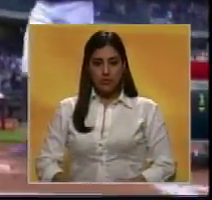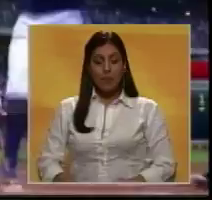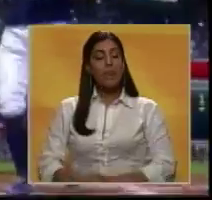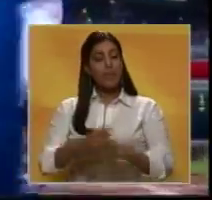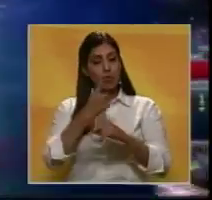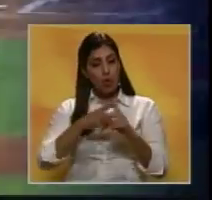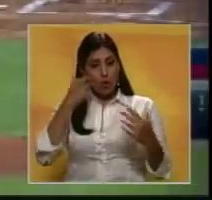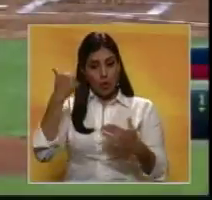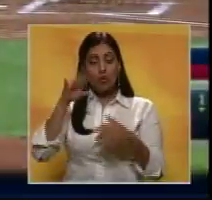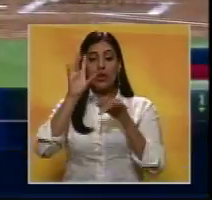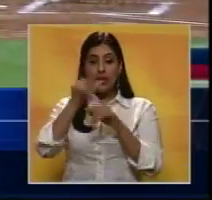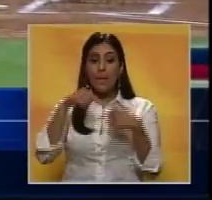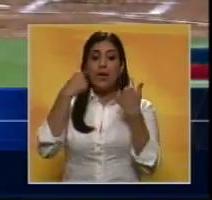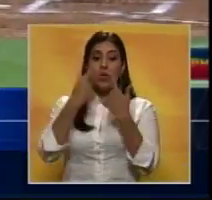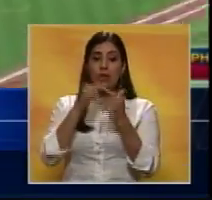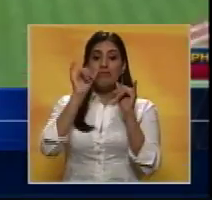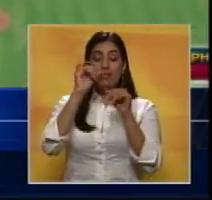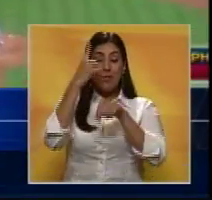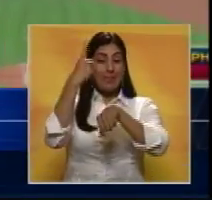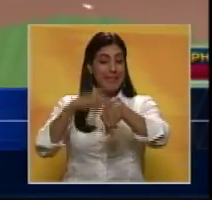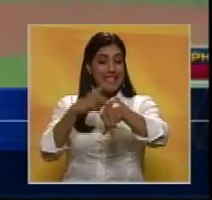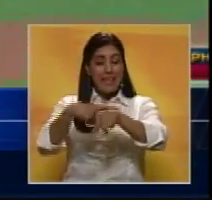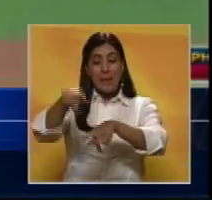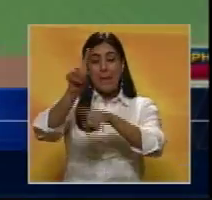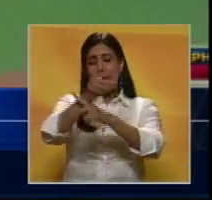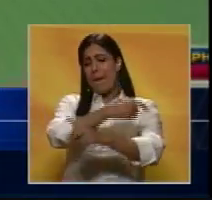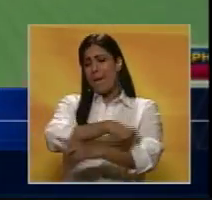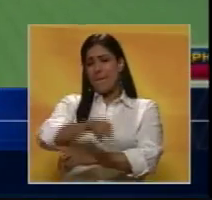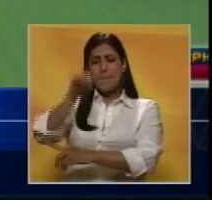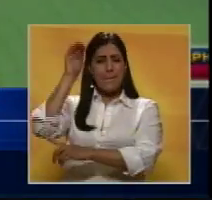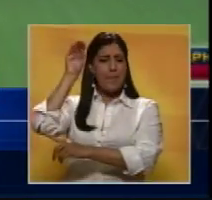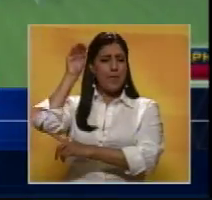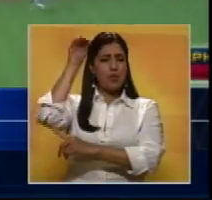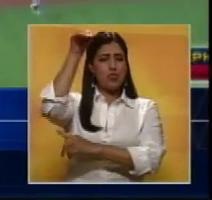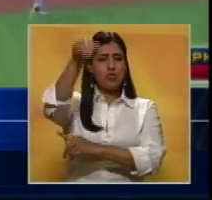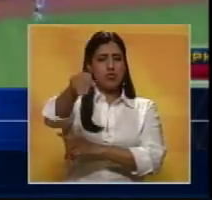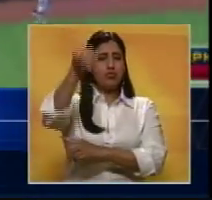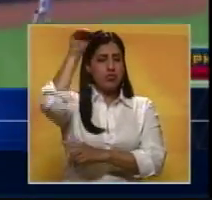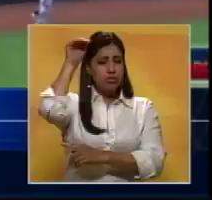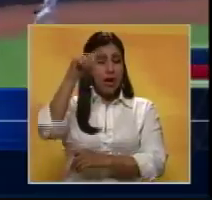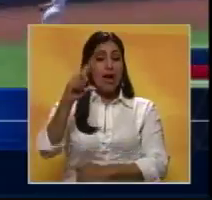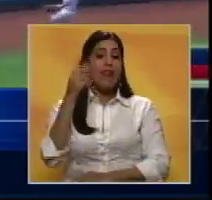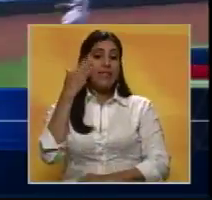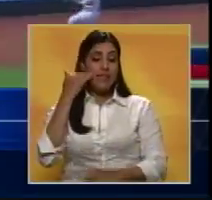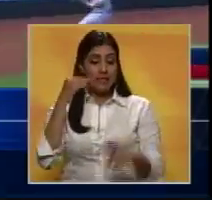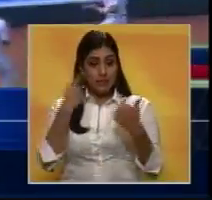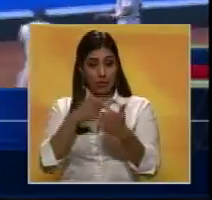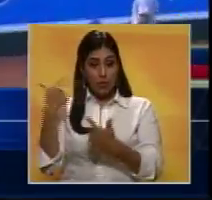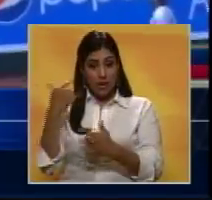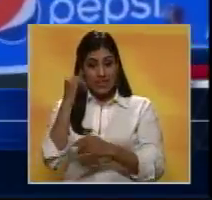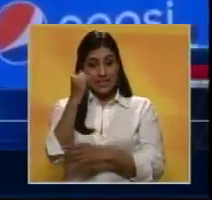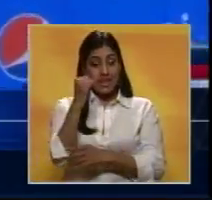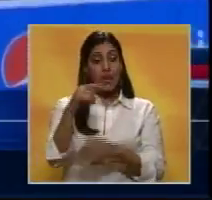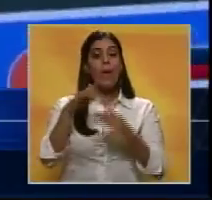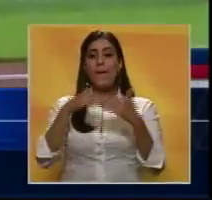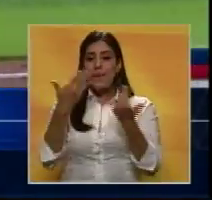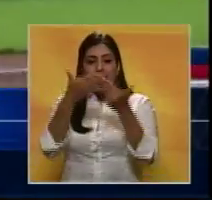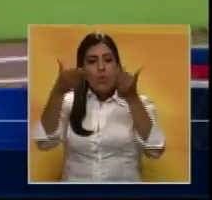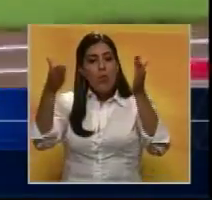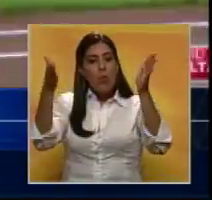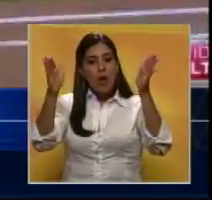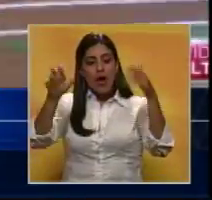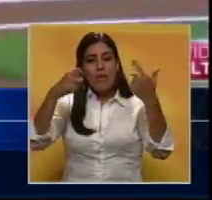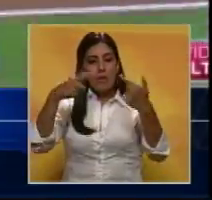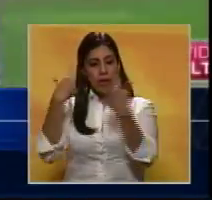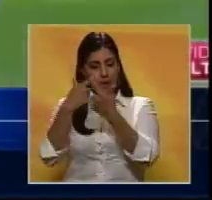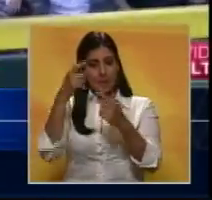San Diego ante Arizona en el mismo primer inning. Al primer lanzamiento, David Peralta la sacó del parque por todo el jardín izquierdo para abrir la pizarra